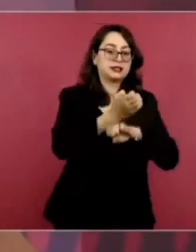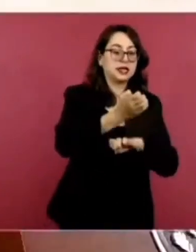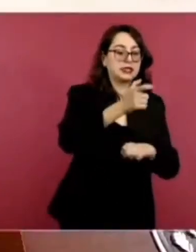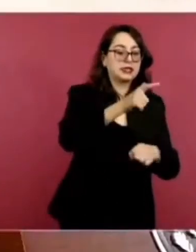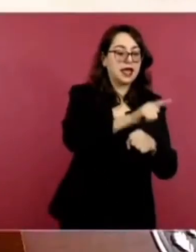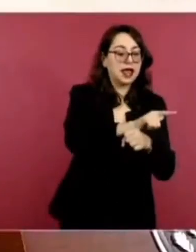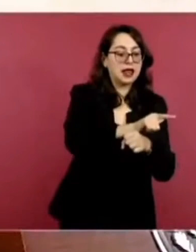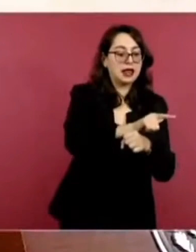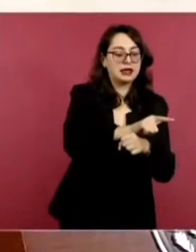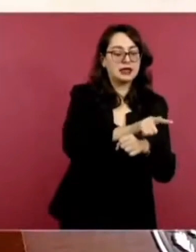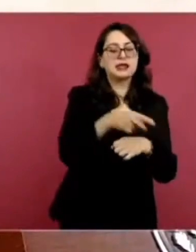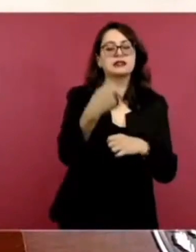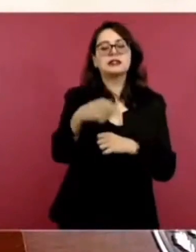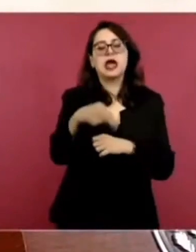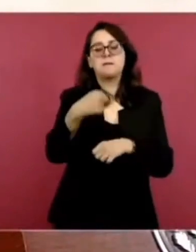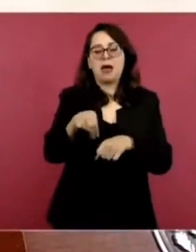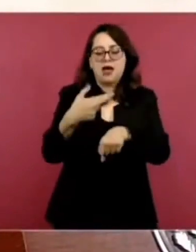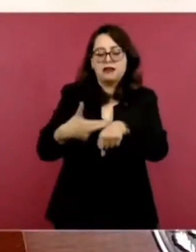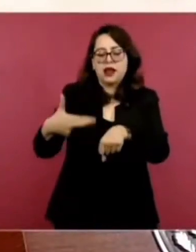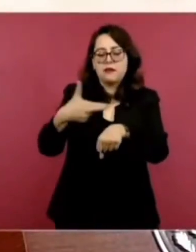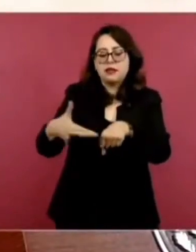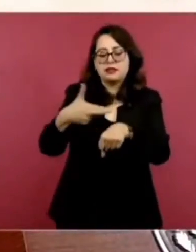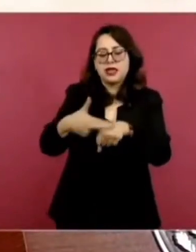engrose famoso.